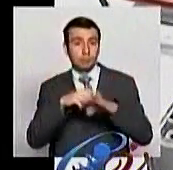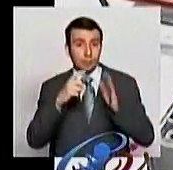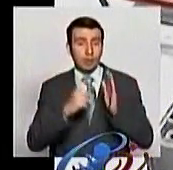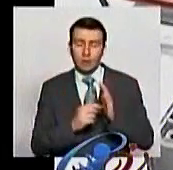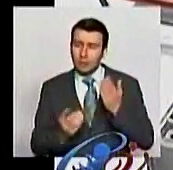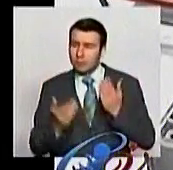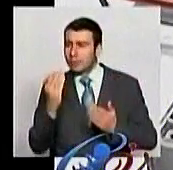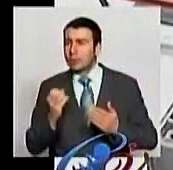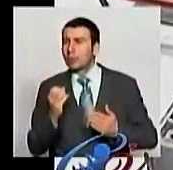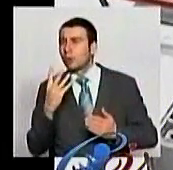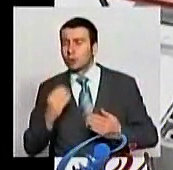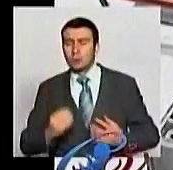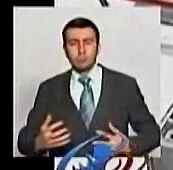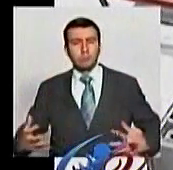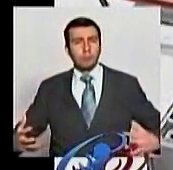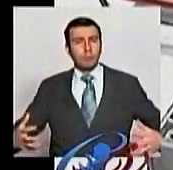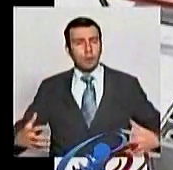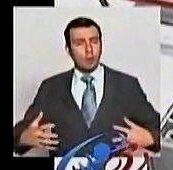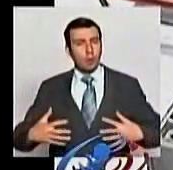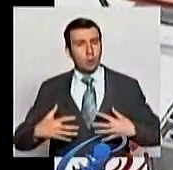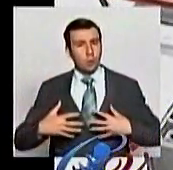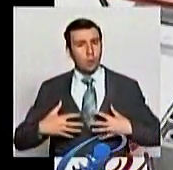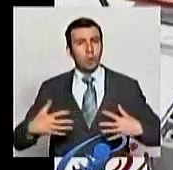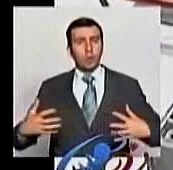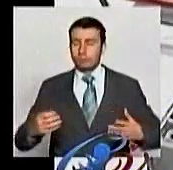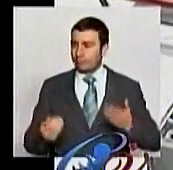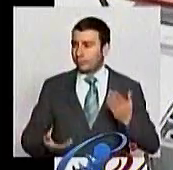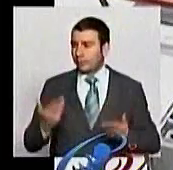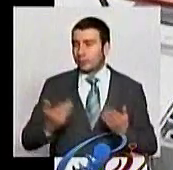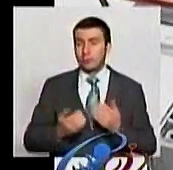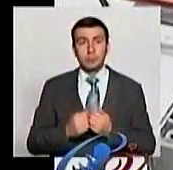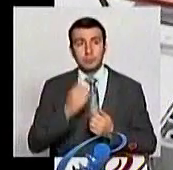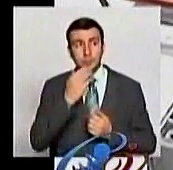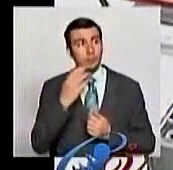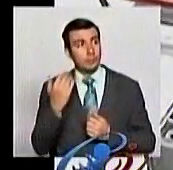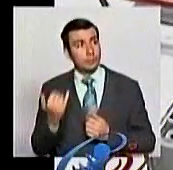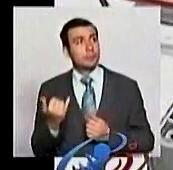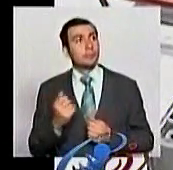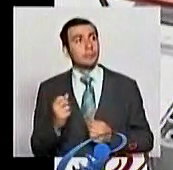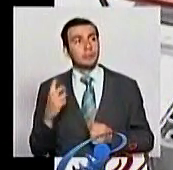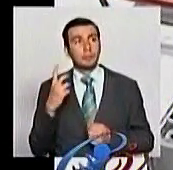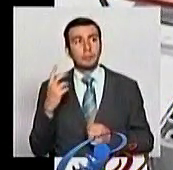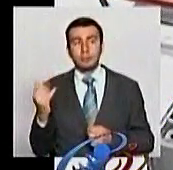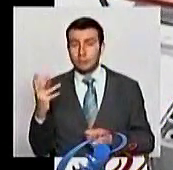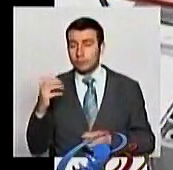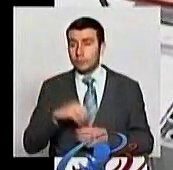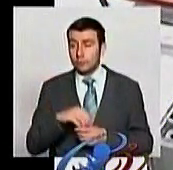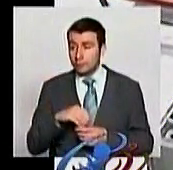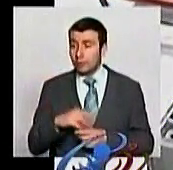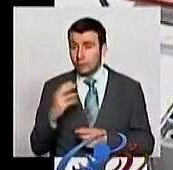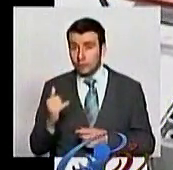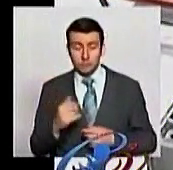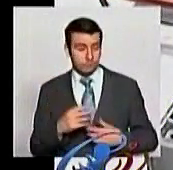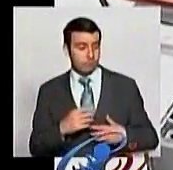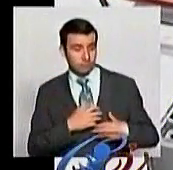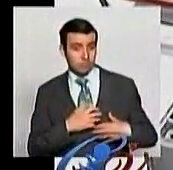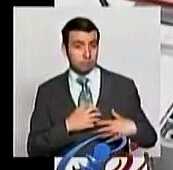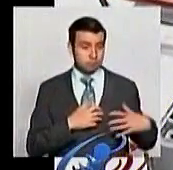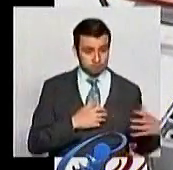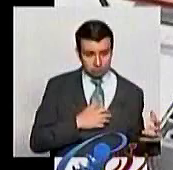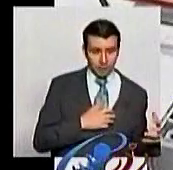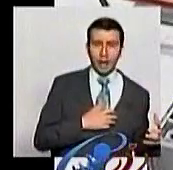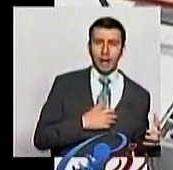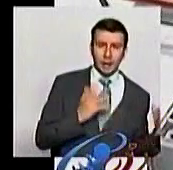¿cierto? Cuando es del lado izquierdo, la valoración es totalmente diferente, ¿cierto? En el lado